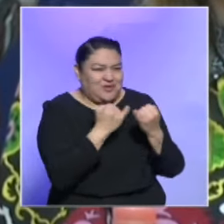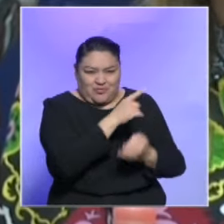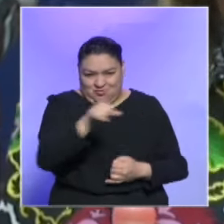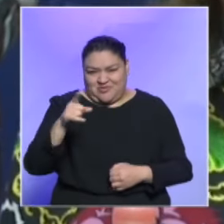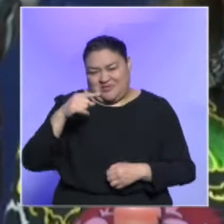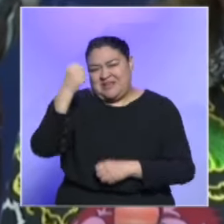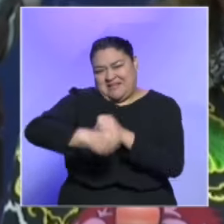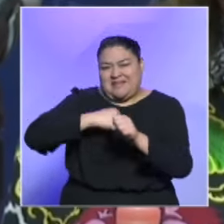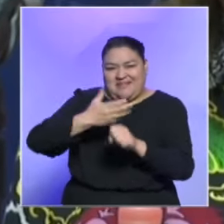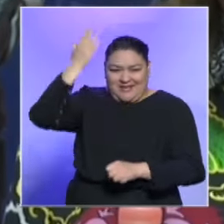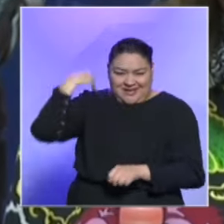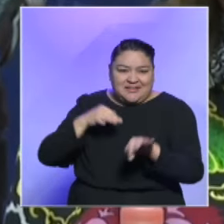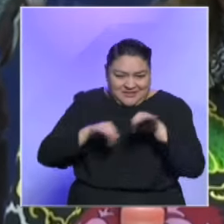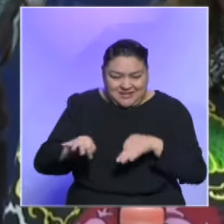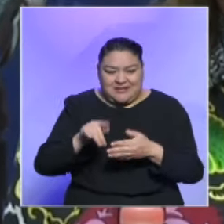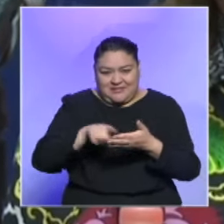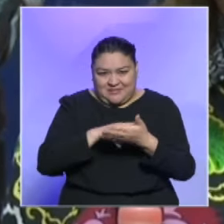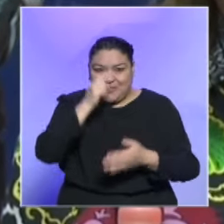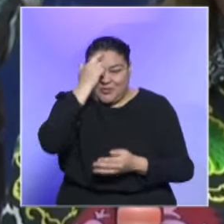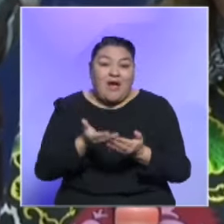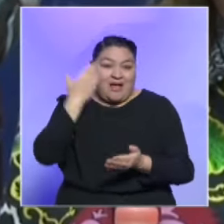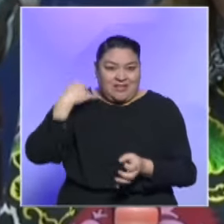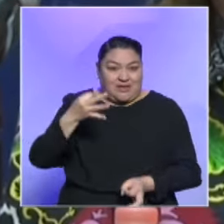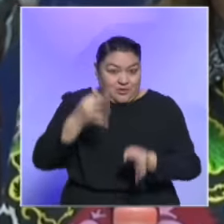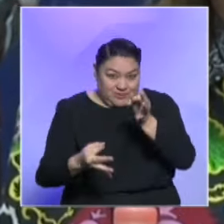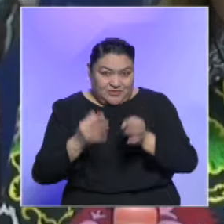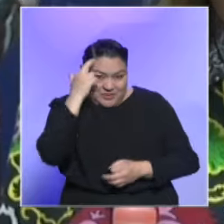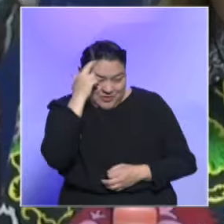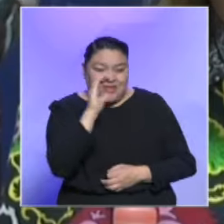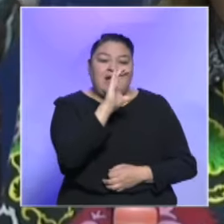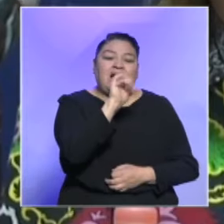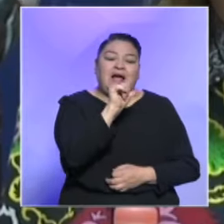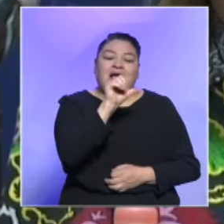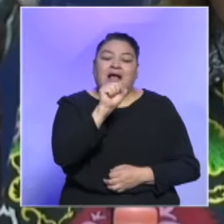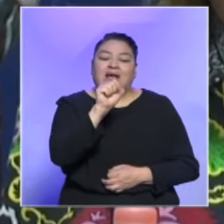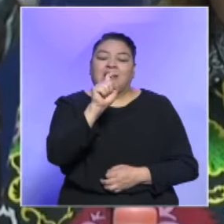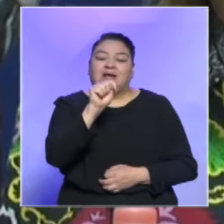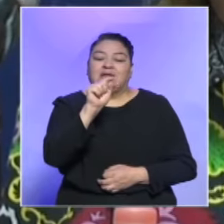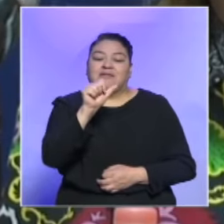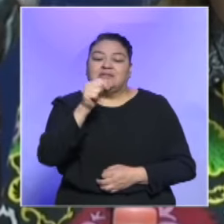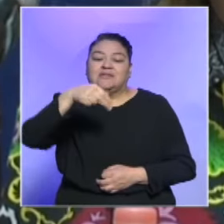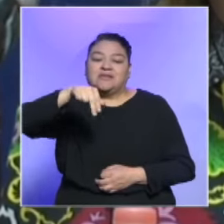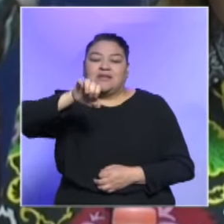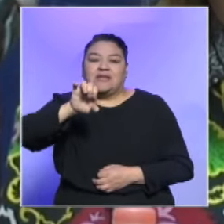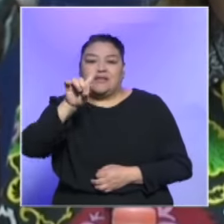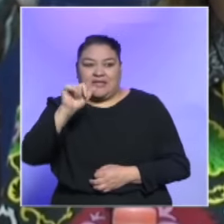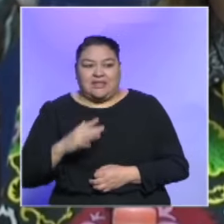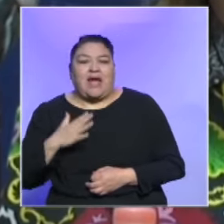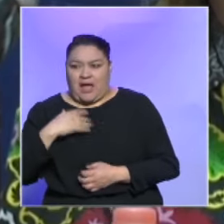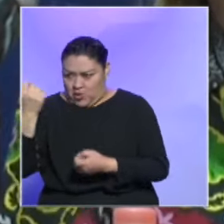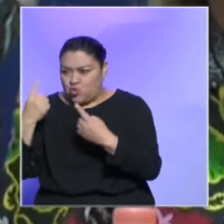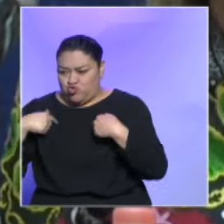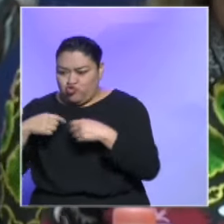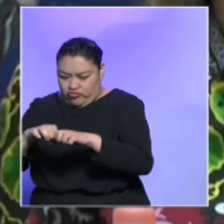en materia electoral, el caso Castañeda-Gutmann, lo vivimos desde la sala superior. Nos tocó a algunos de